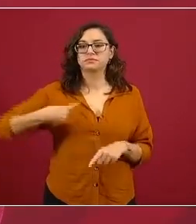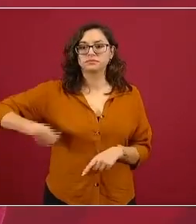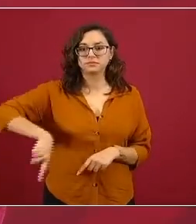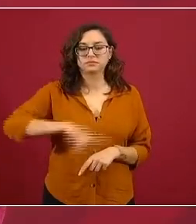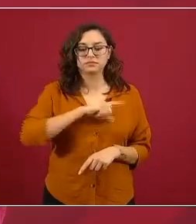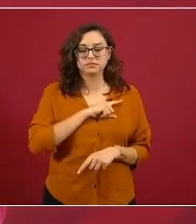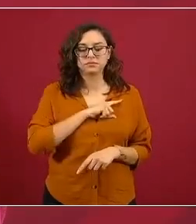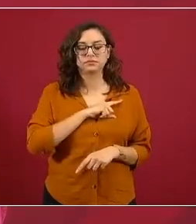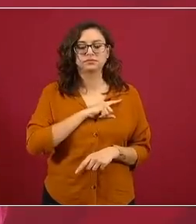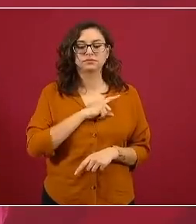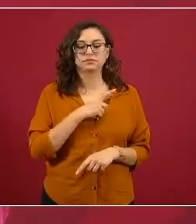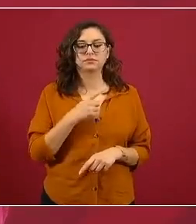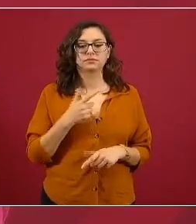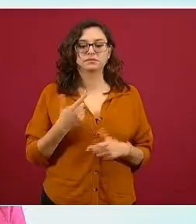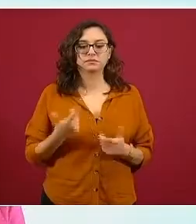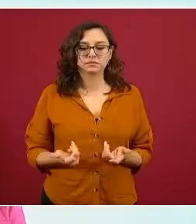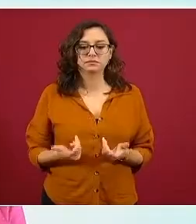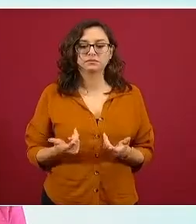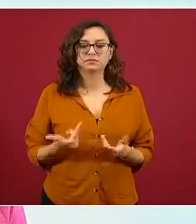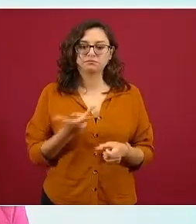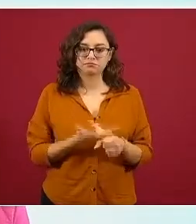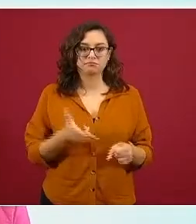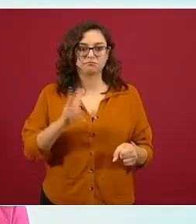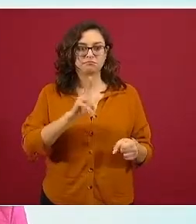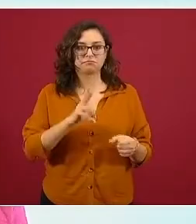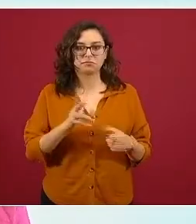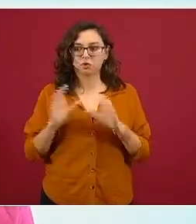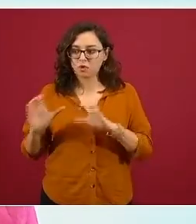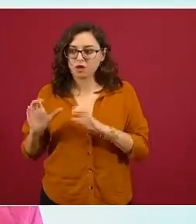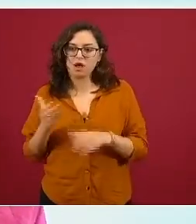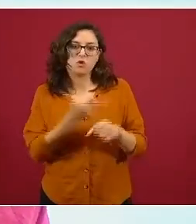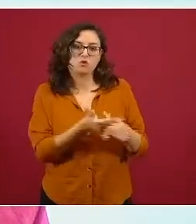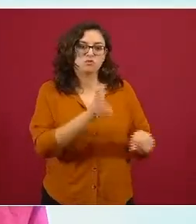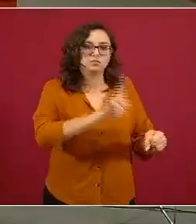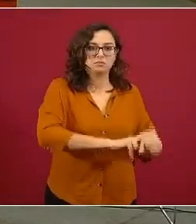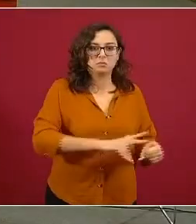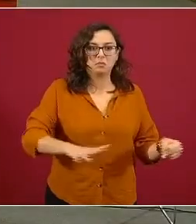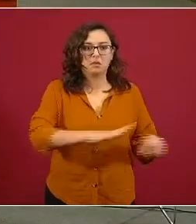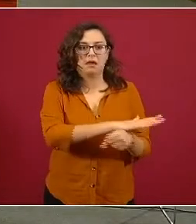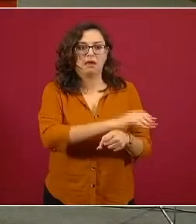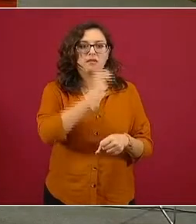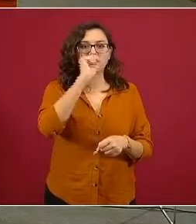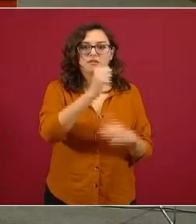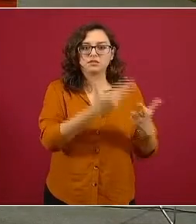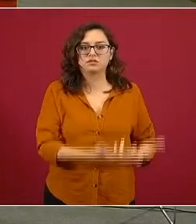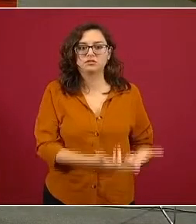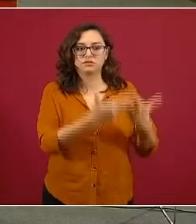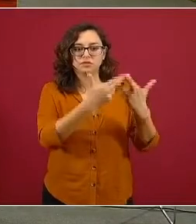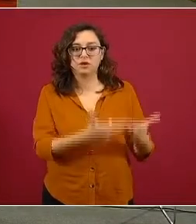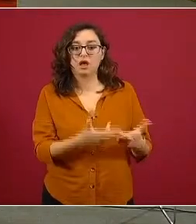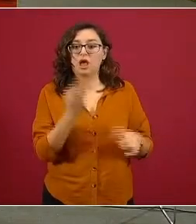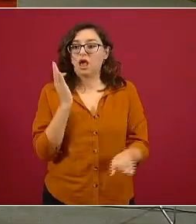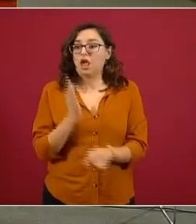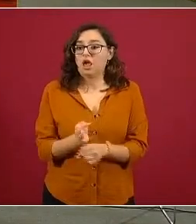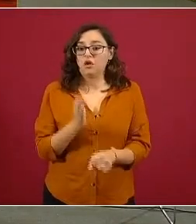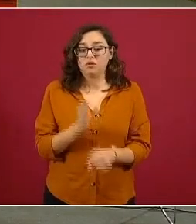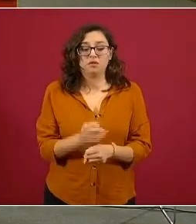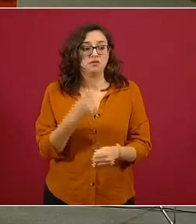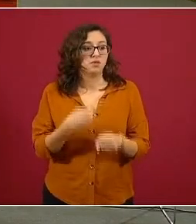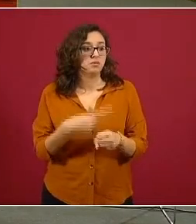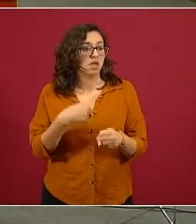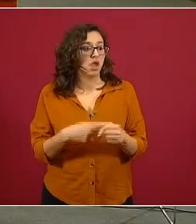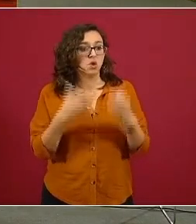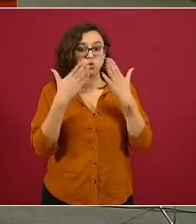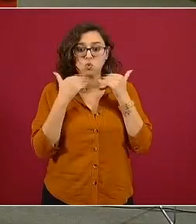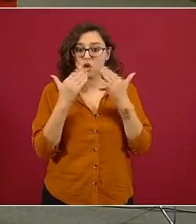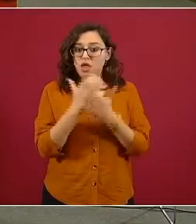mantener disponibilidad hospitalaria, que es crítico en una enfermedad para la que no tenemos cura y